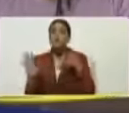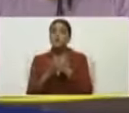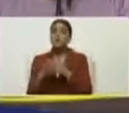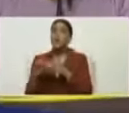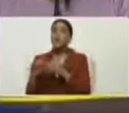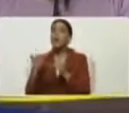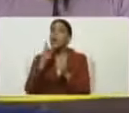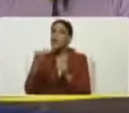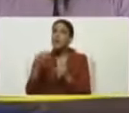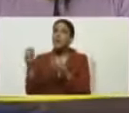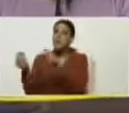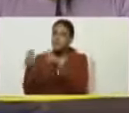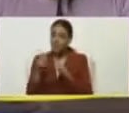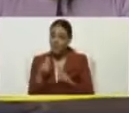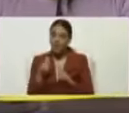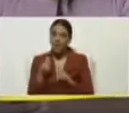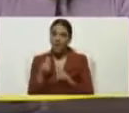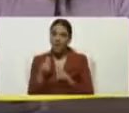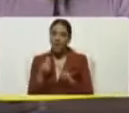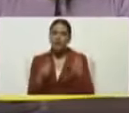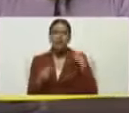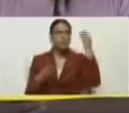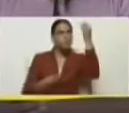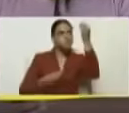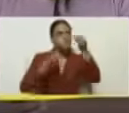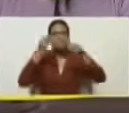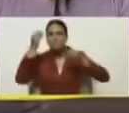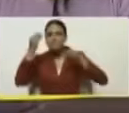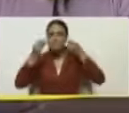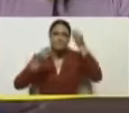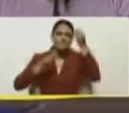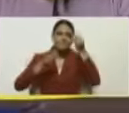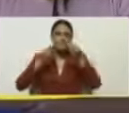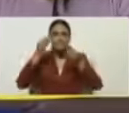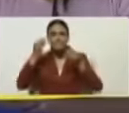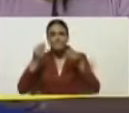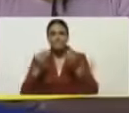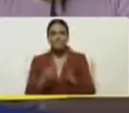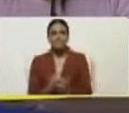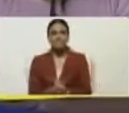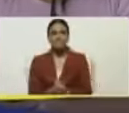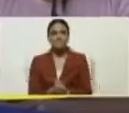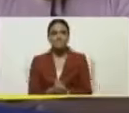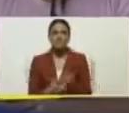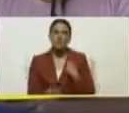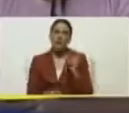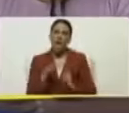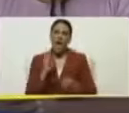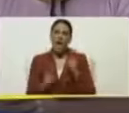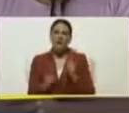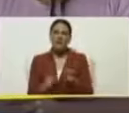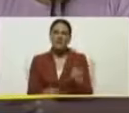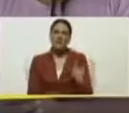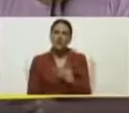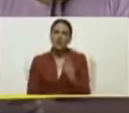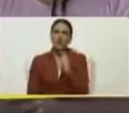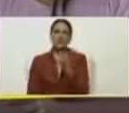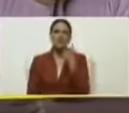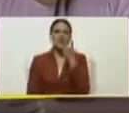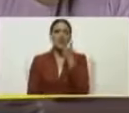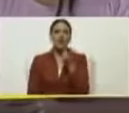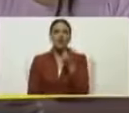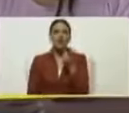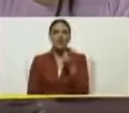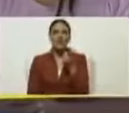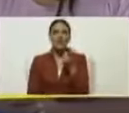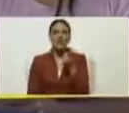denuncias justas, yo me puse a pensar, a veces me provoca decir algunas groserías, pero me